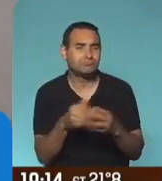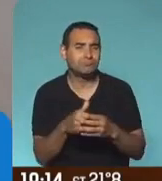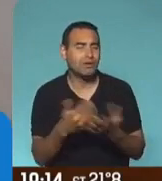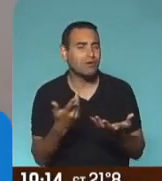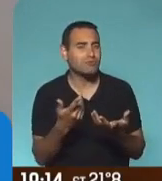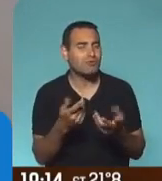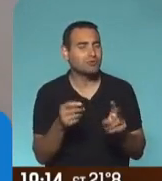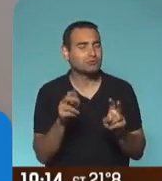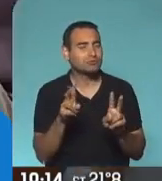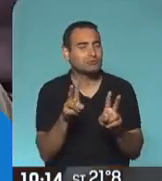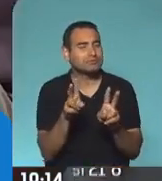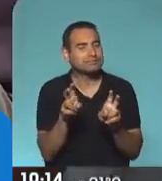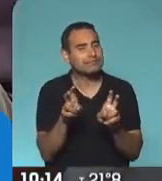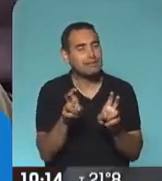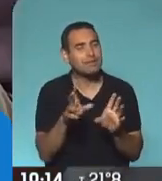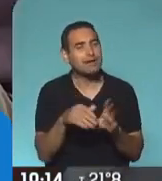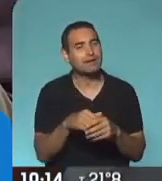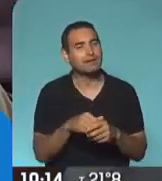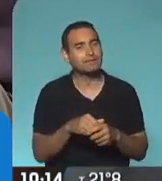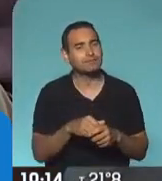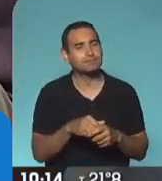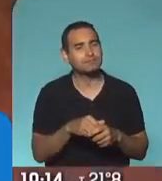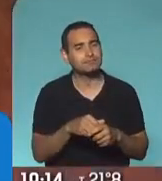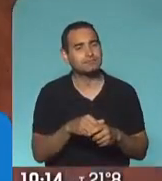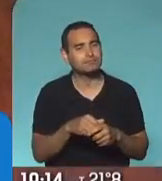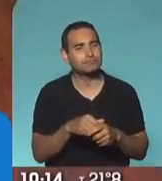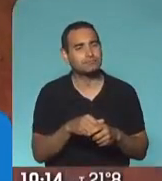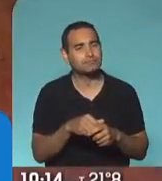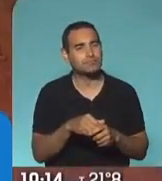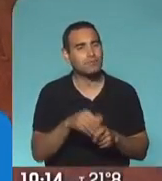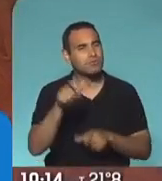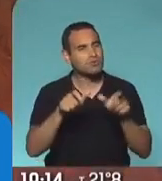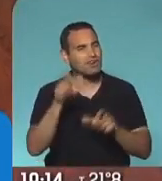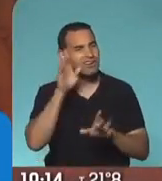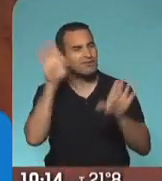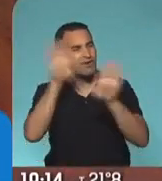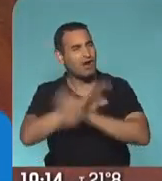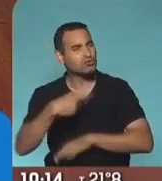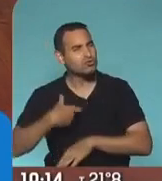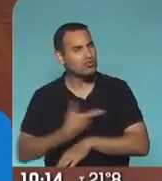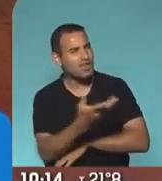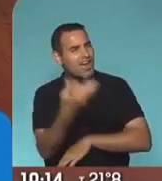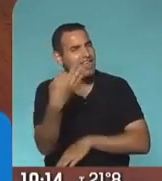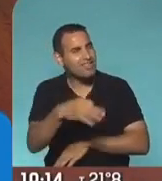tan atravesado por cuestiones equivocadas, donde la sociedad